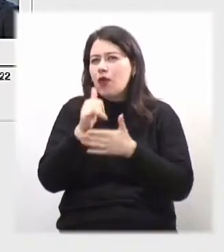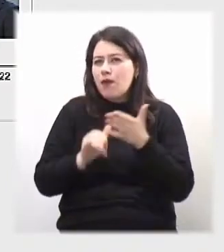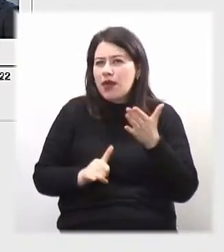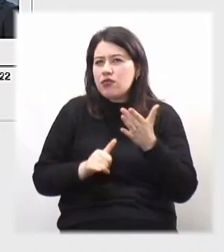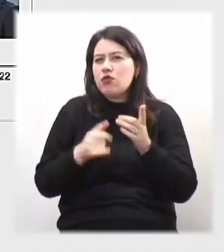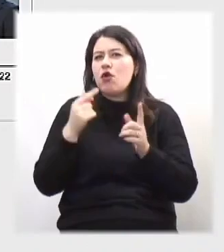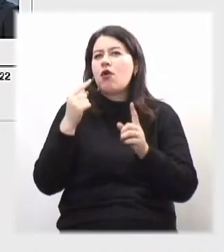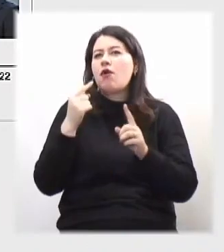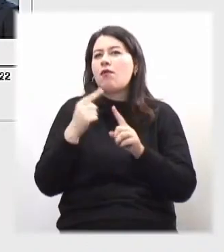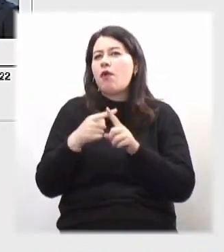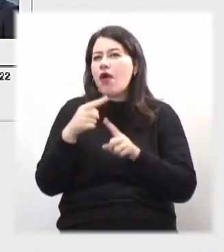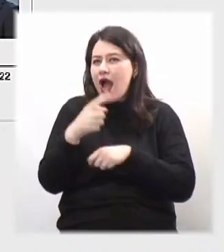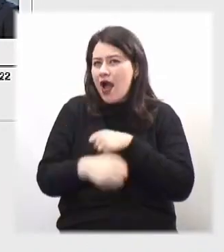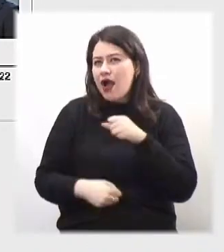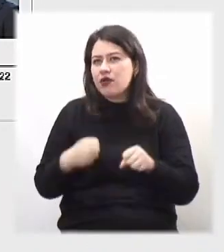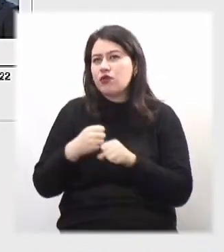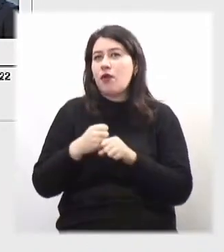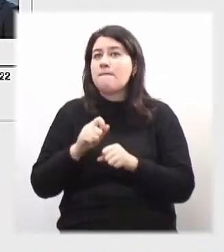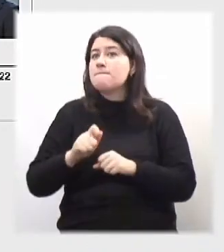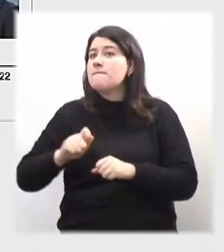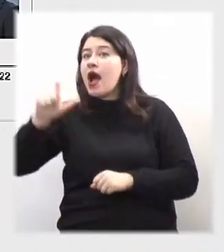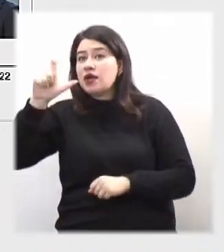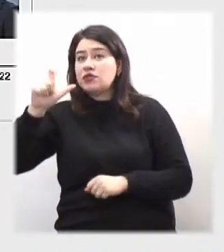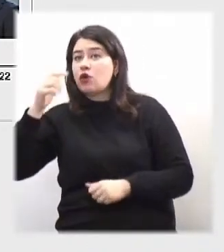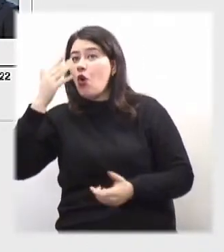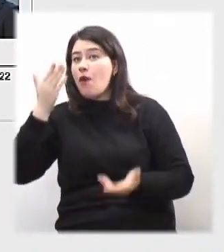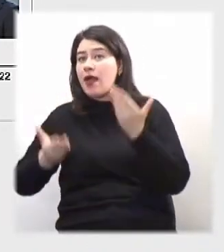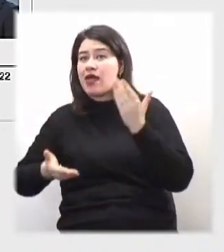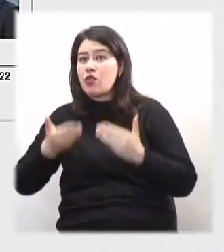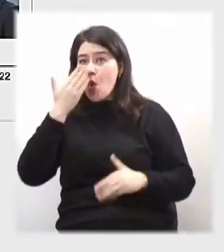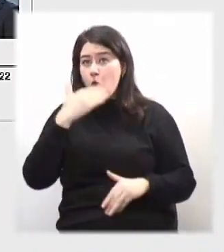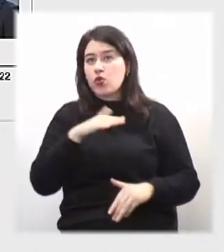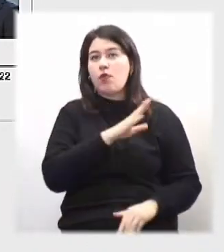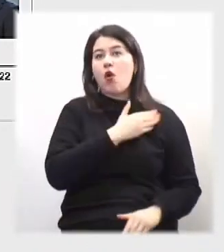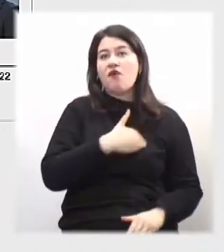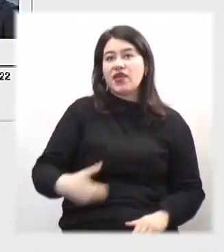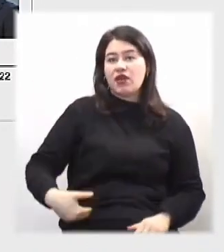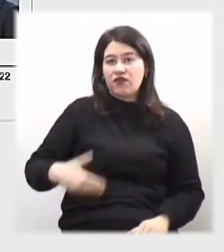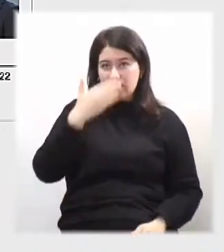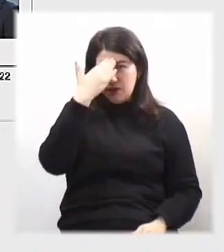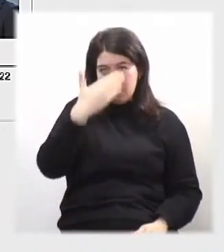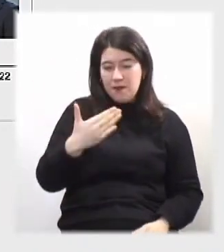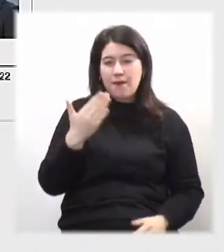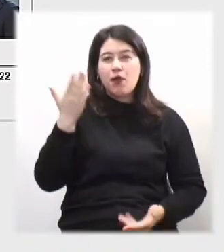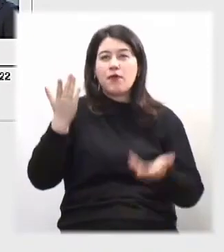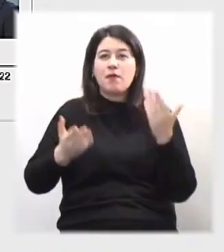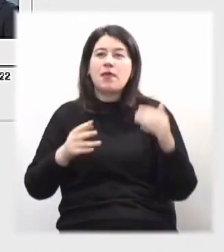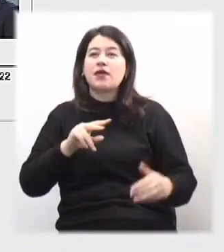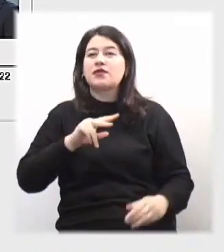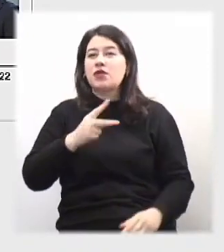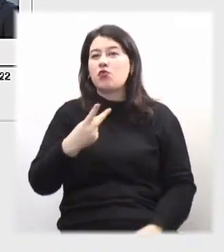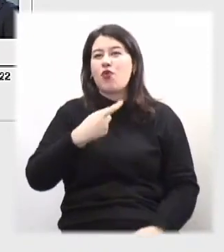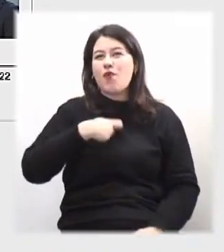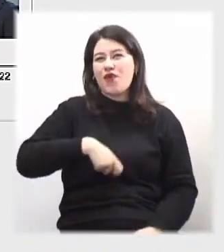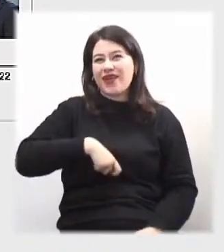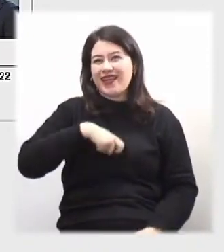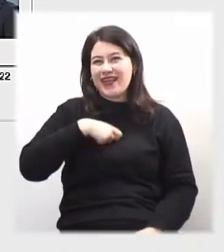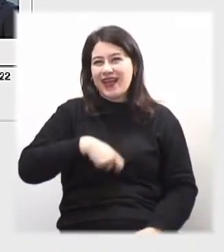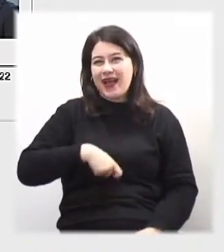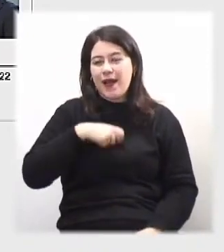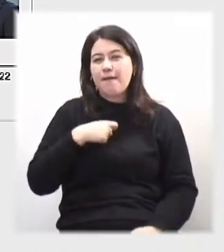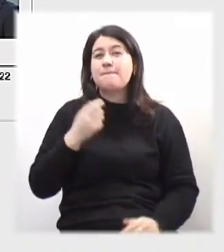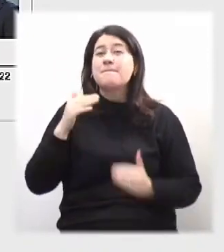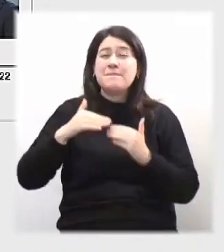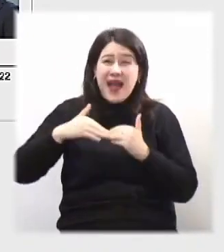Más alto que la última administración del frente amplio Más alto que la segunda administración del gobierno de Mujica más